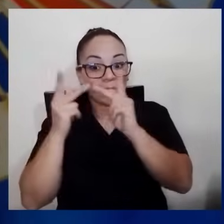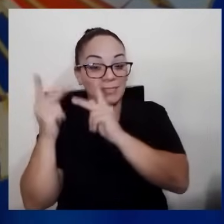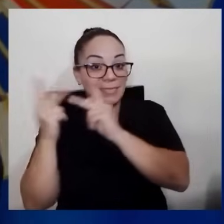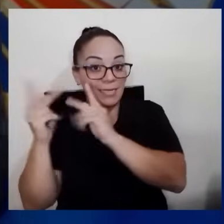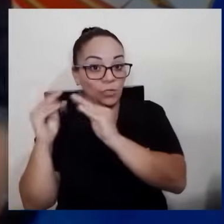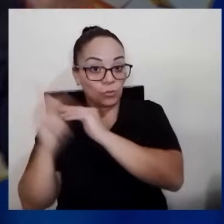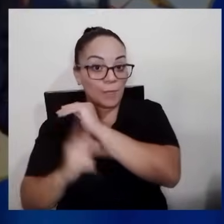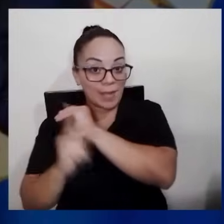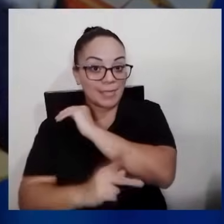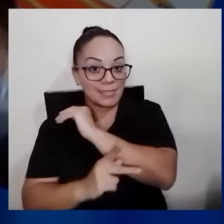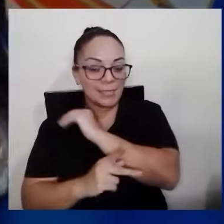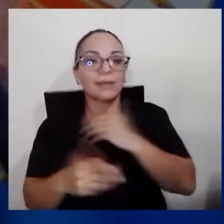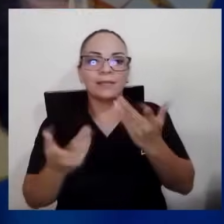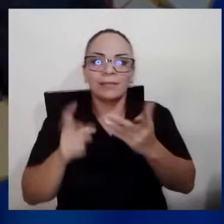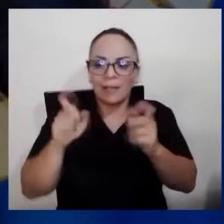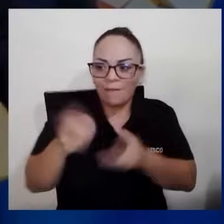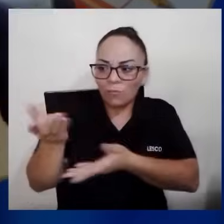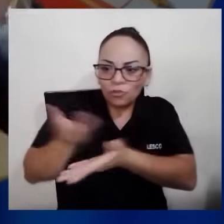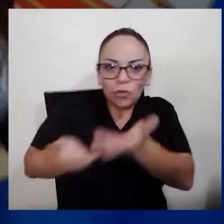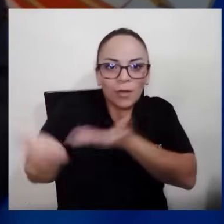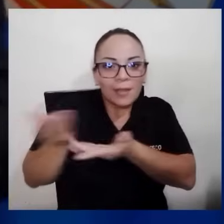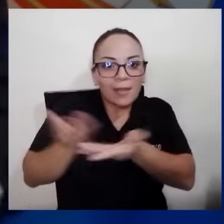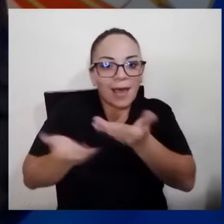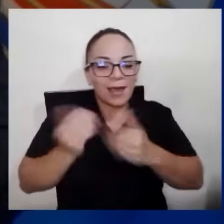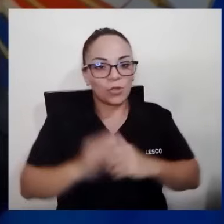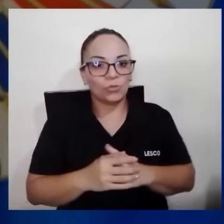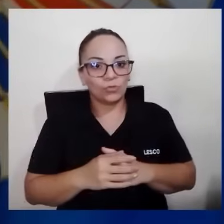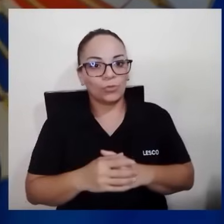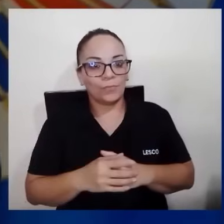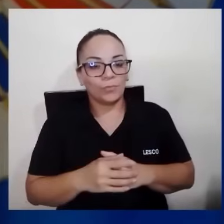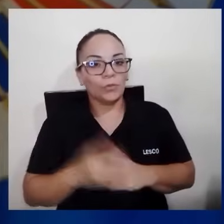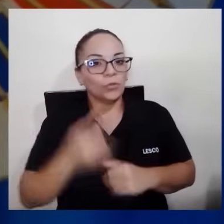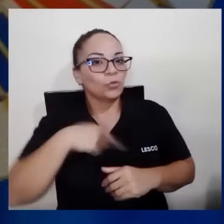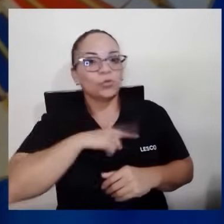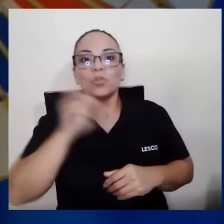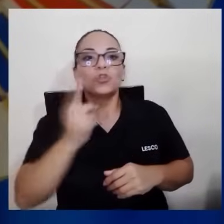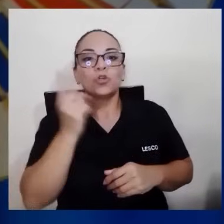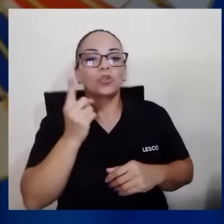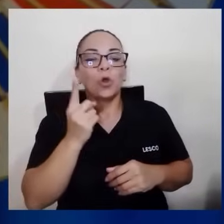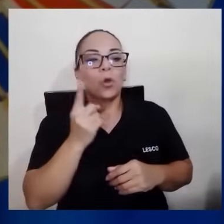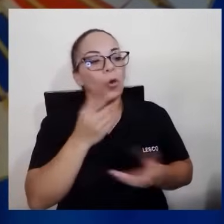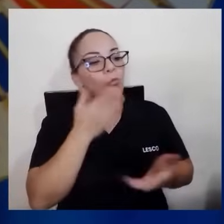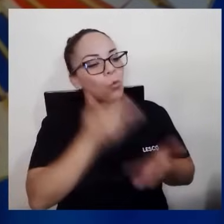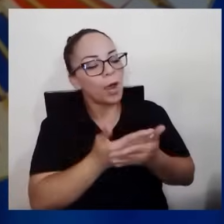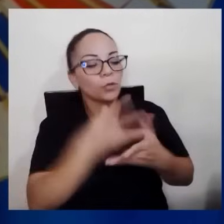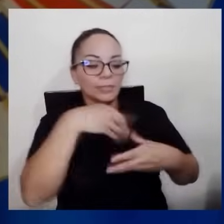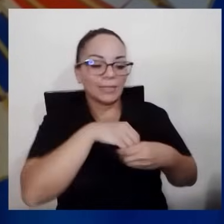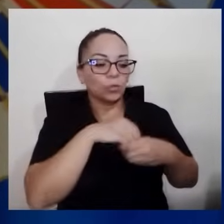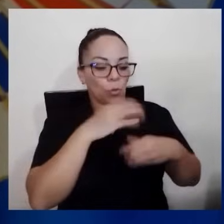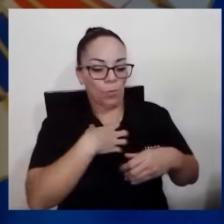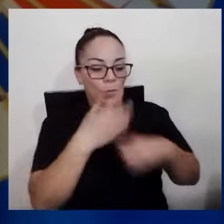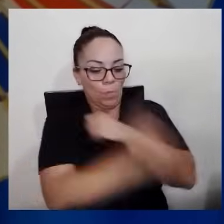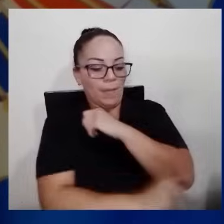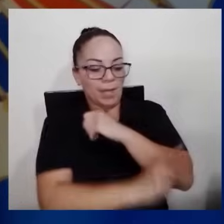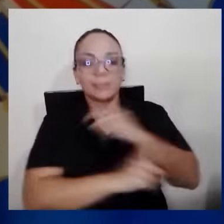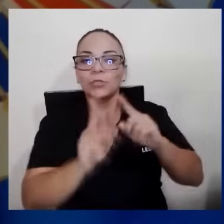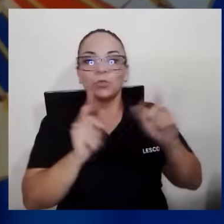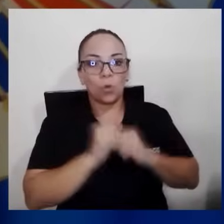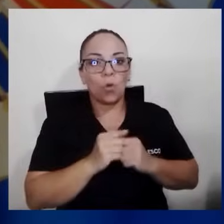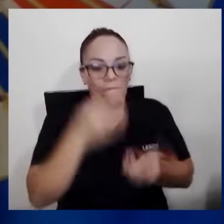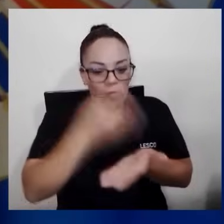solidarios no solo dentro de nuestros países sino a través de nuestras